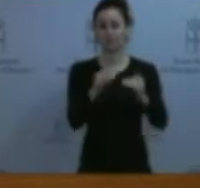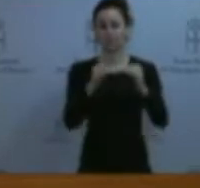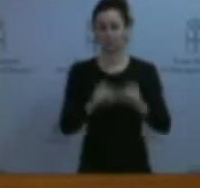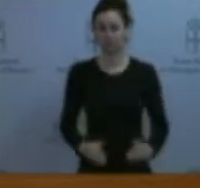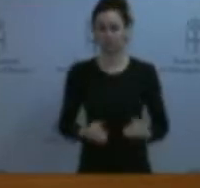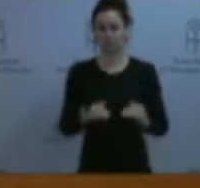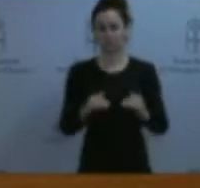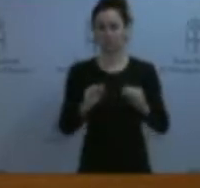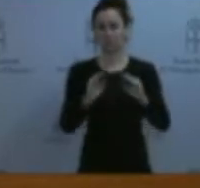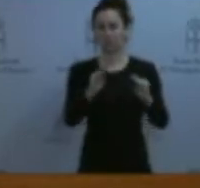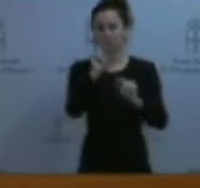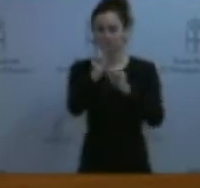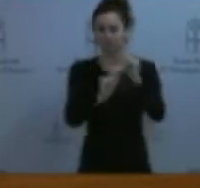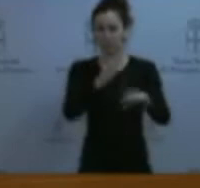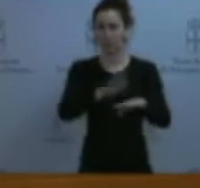contaminación?